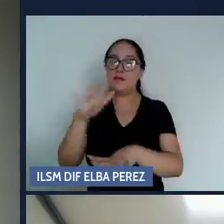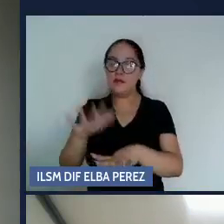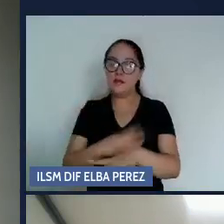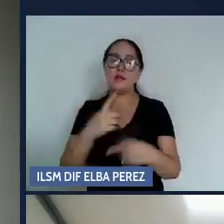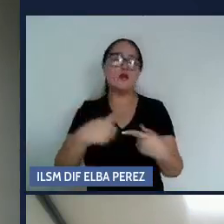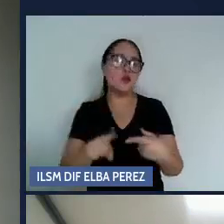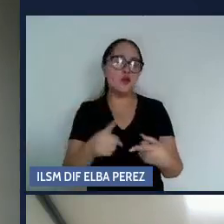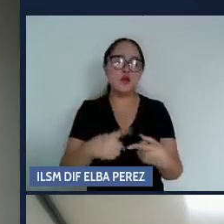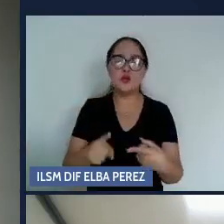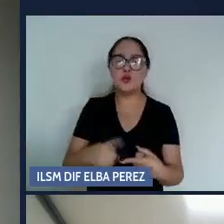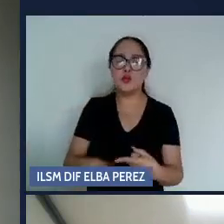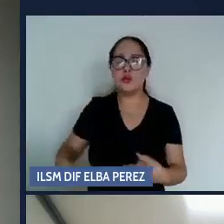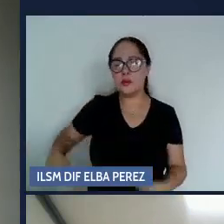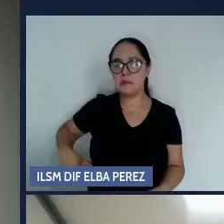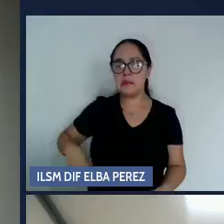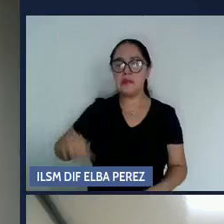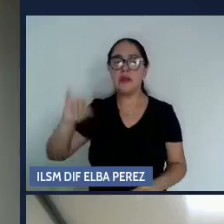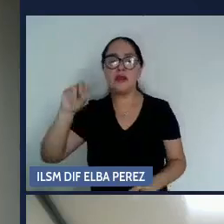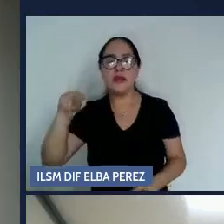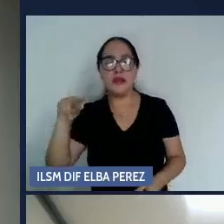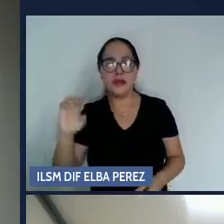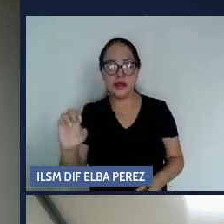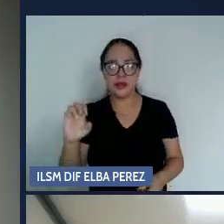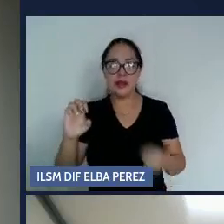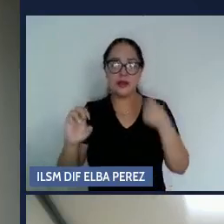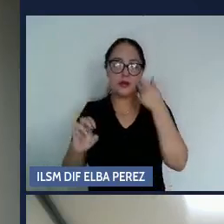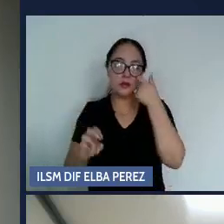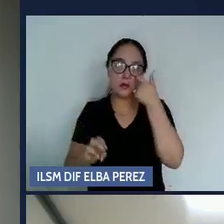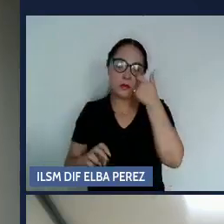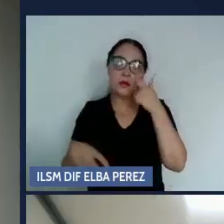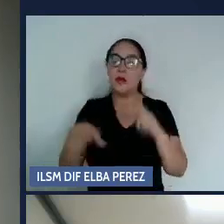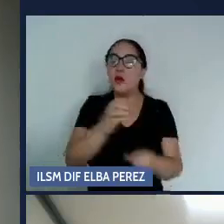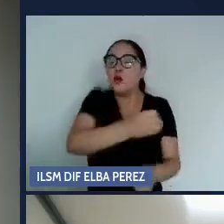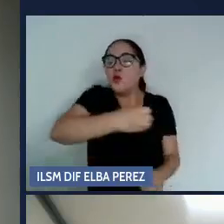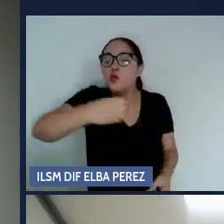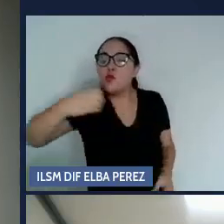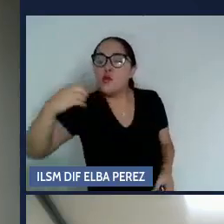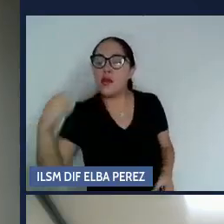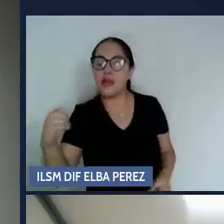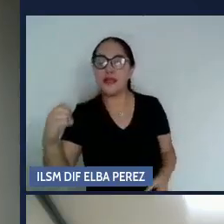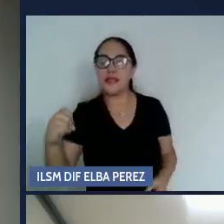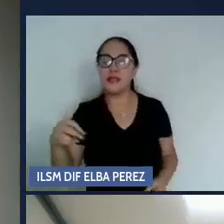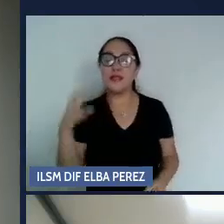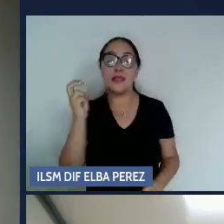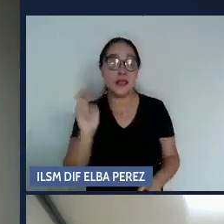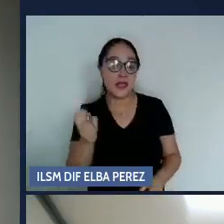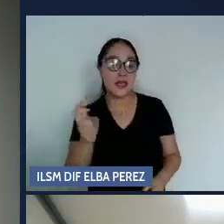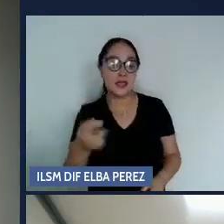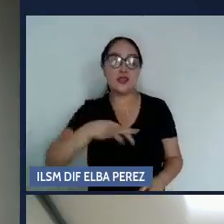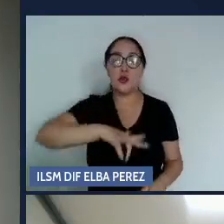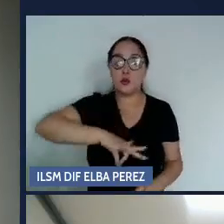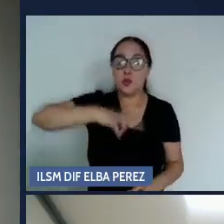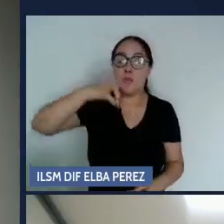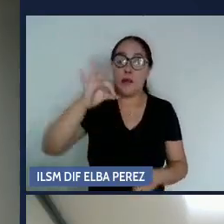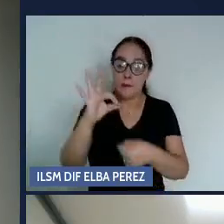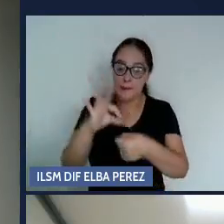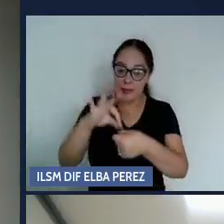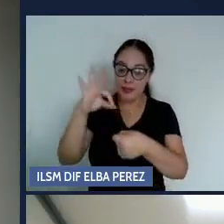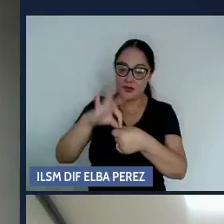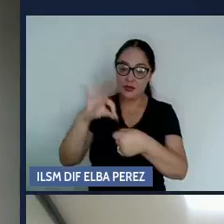INE, insisto, organiza de manera extraordinaria esa elección local, es cuando la FICEL tiene